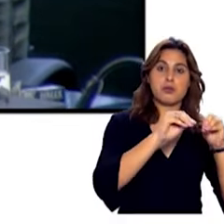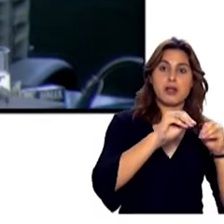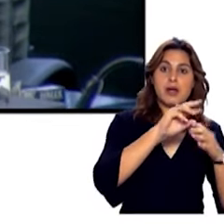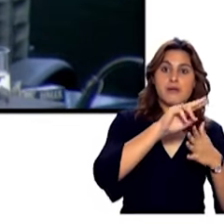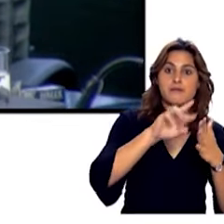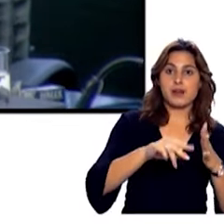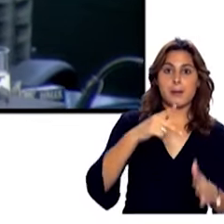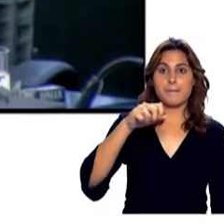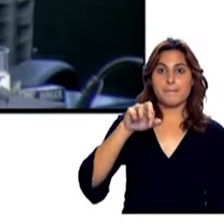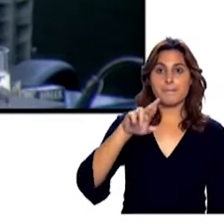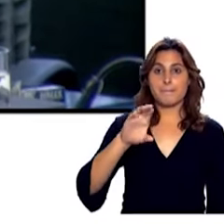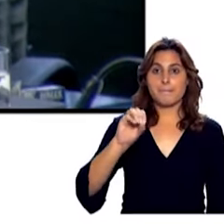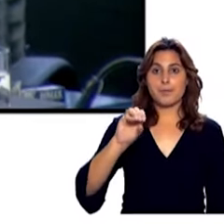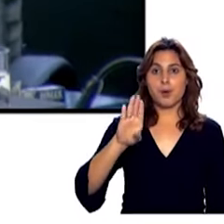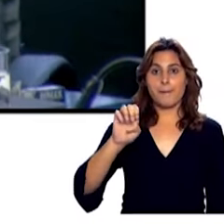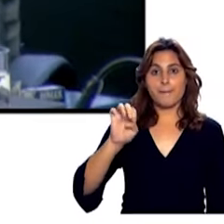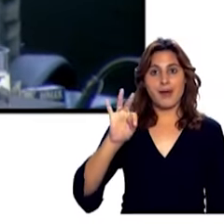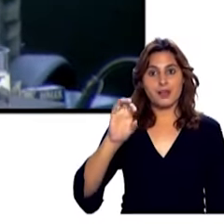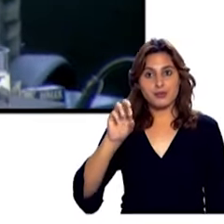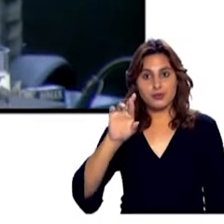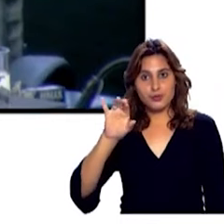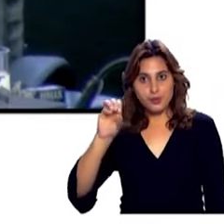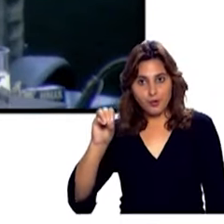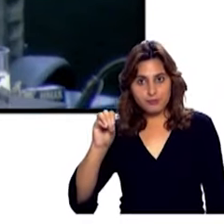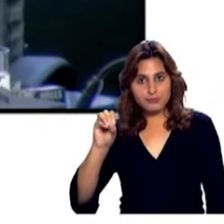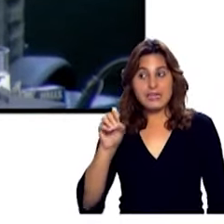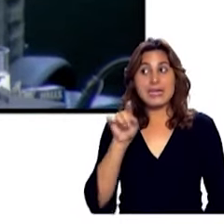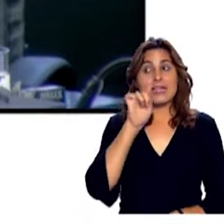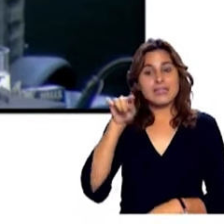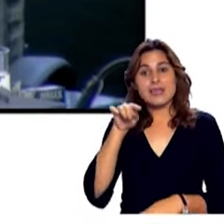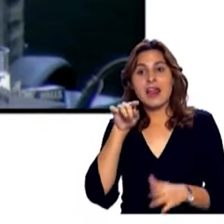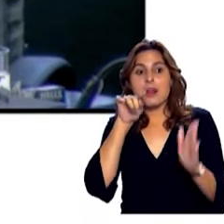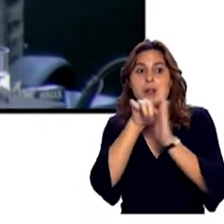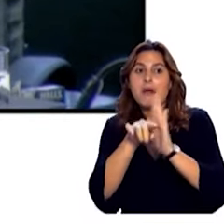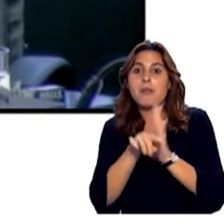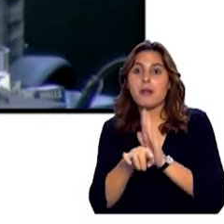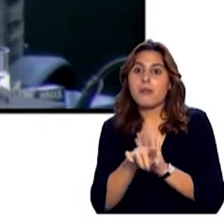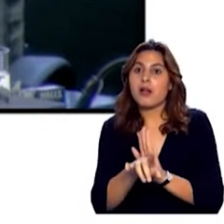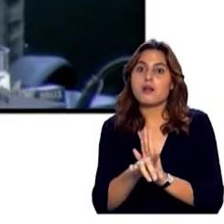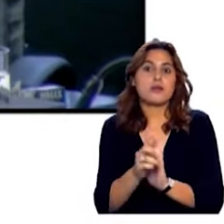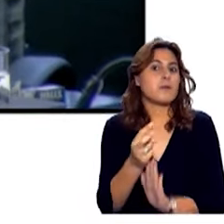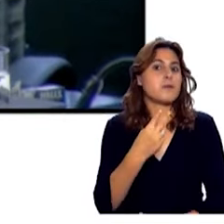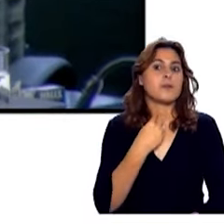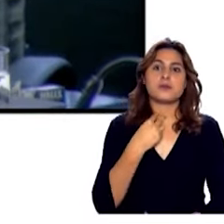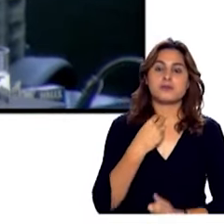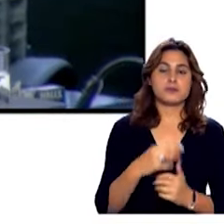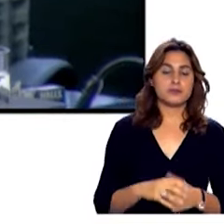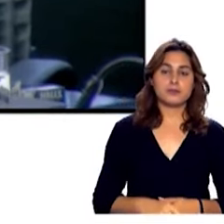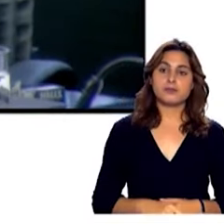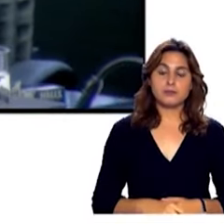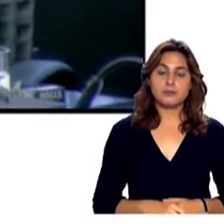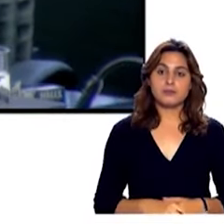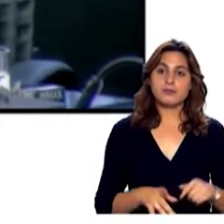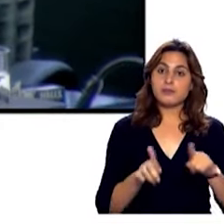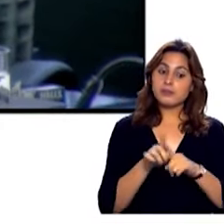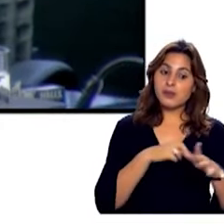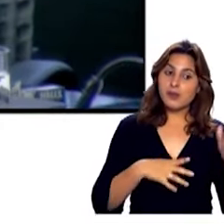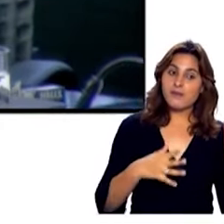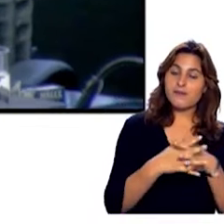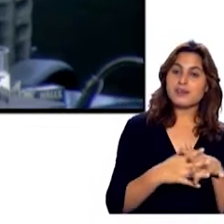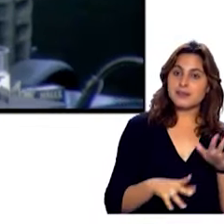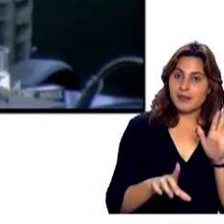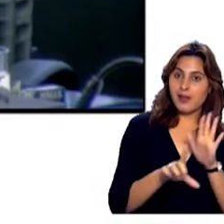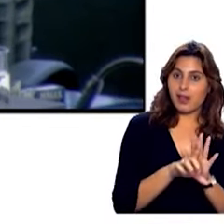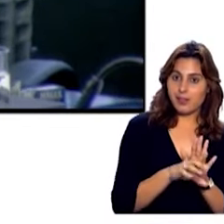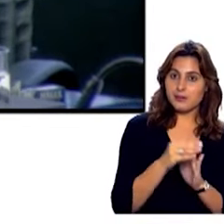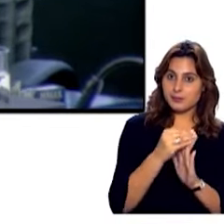cuestionar y luego Hay una también se considera infracción de Ley aunque realmente es es